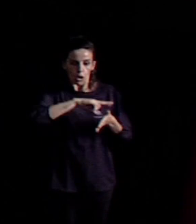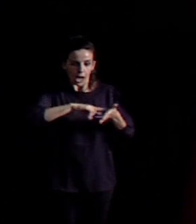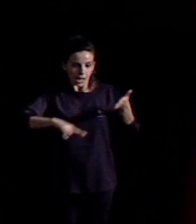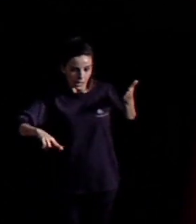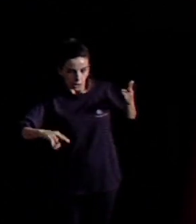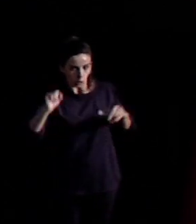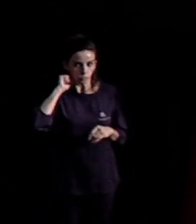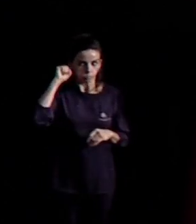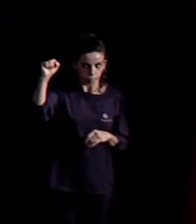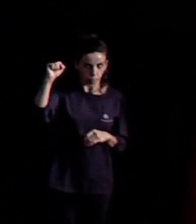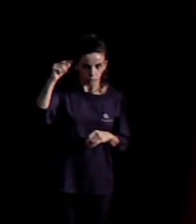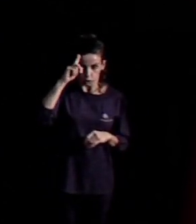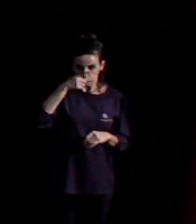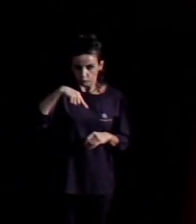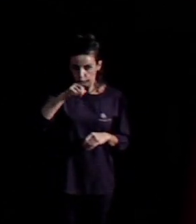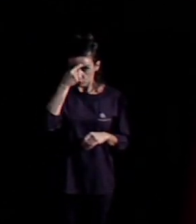vida.